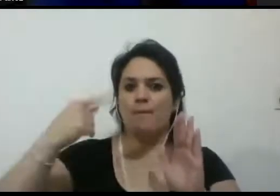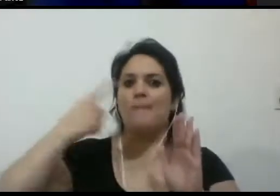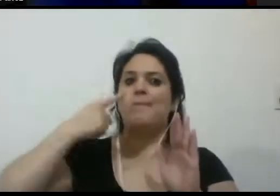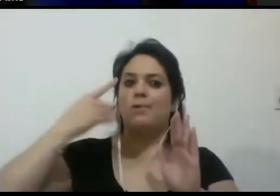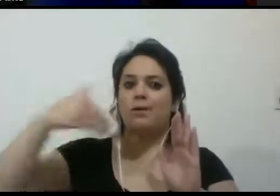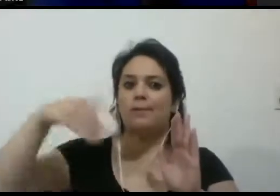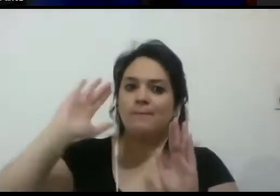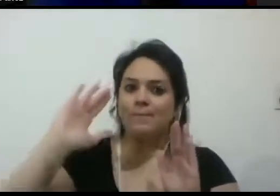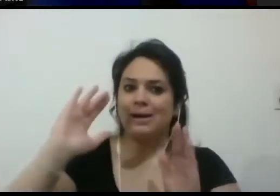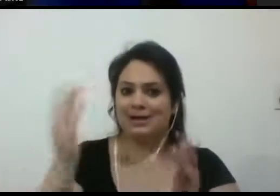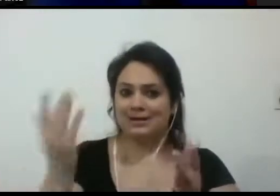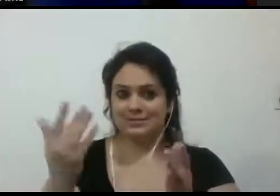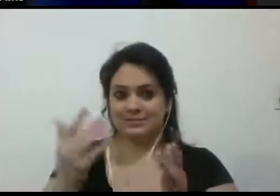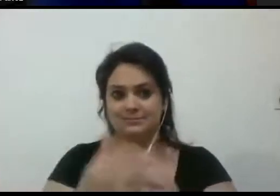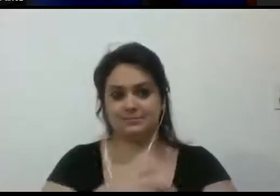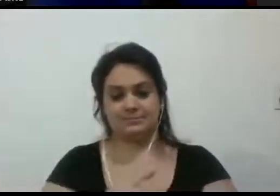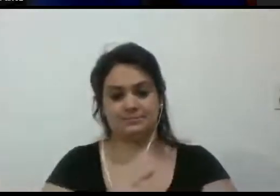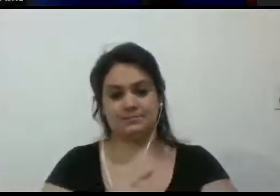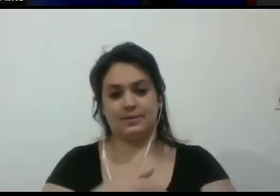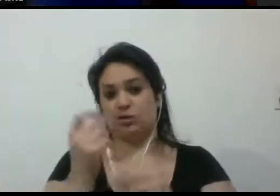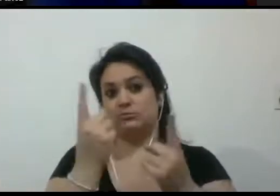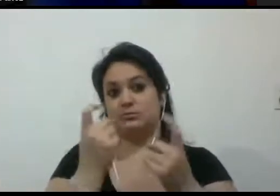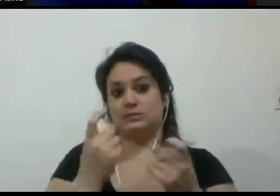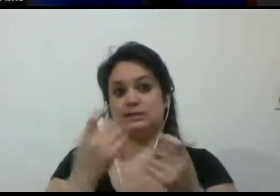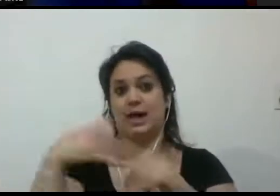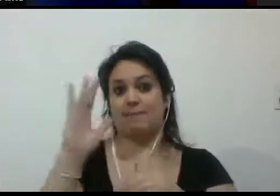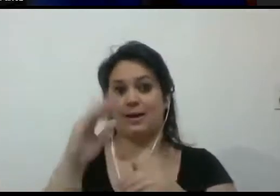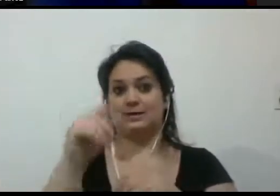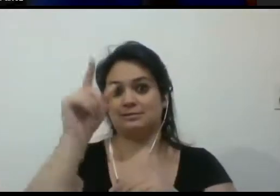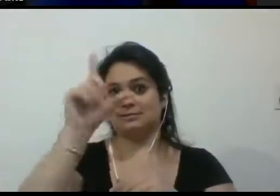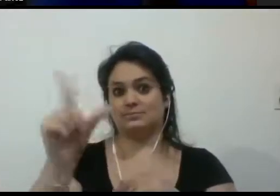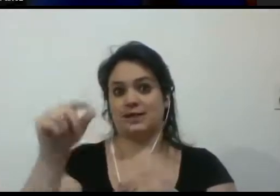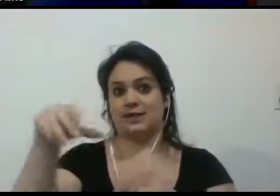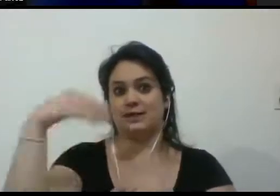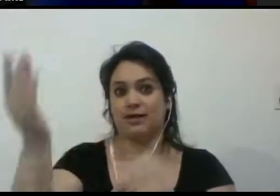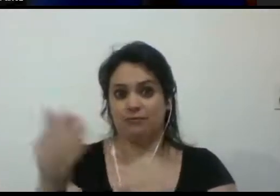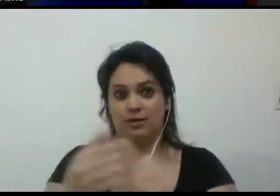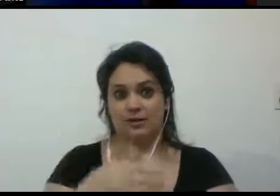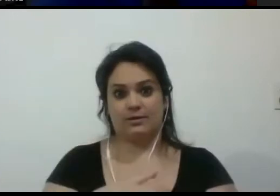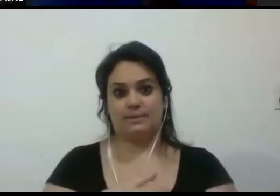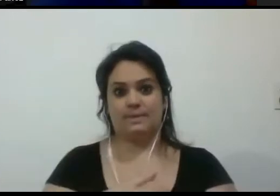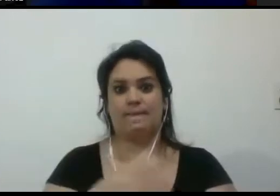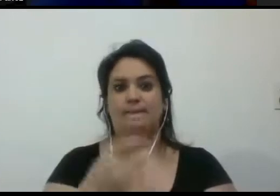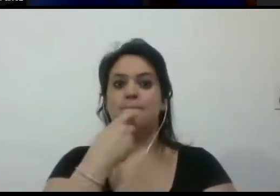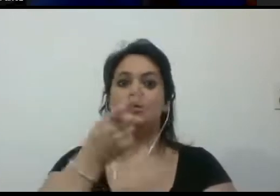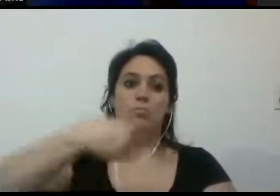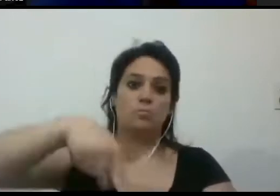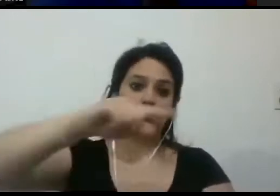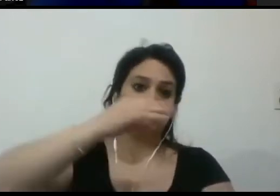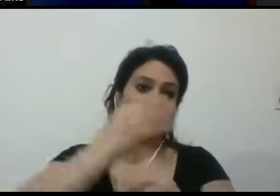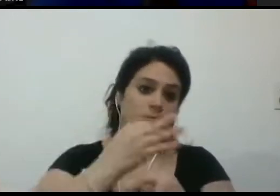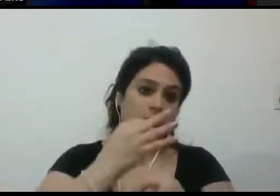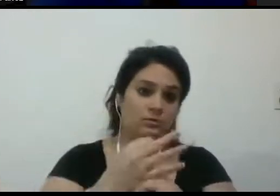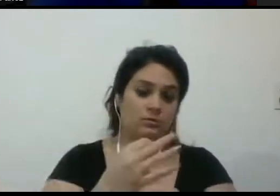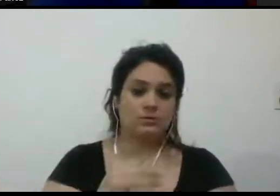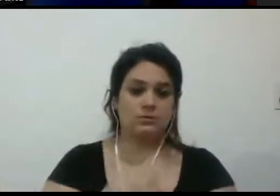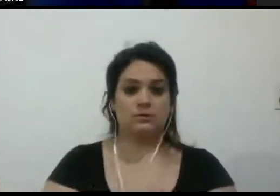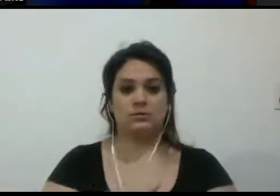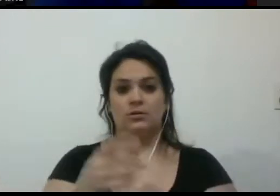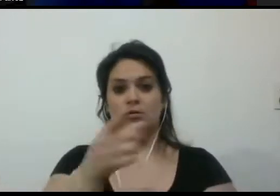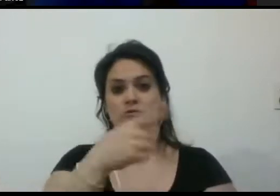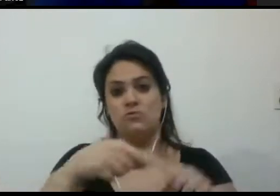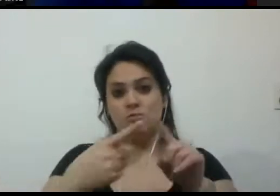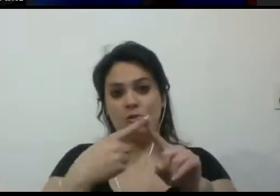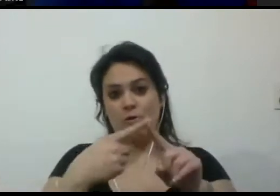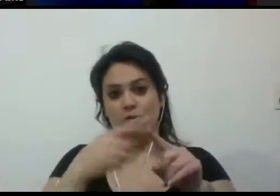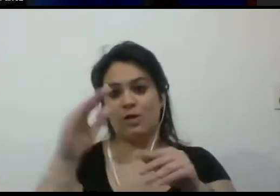y es muy requerido como decía en el extranjero pero nosotros a través de la escuela también podemos hacer los contactos con el exterior